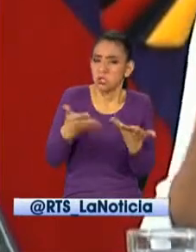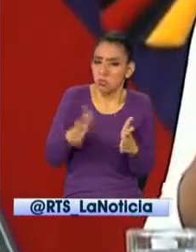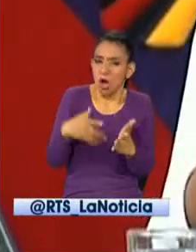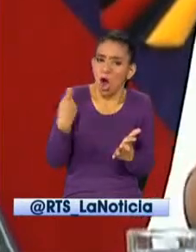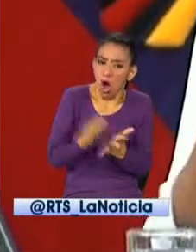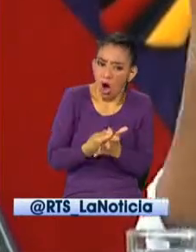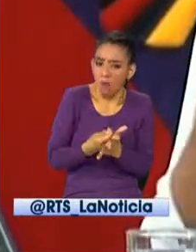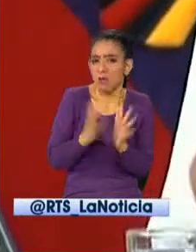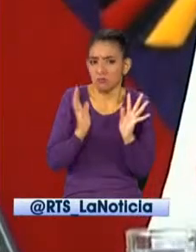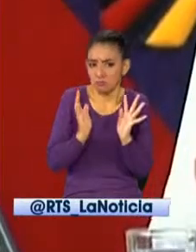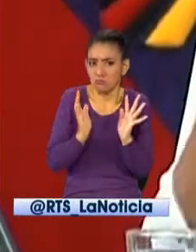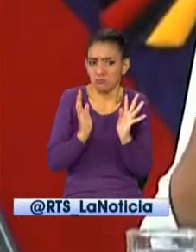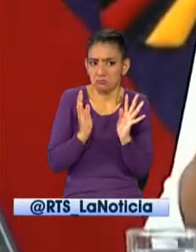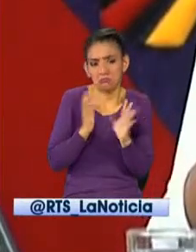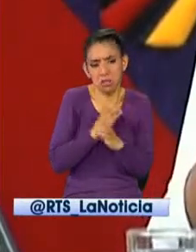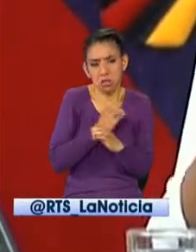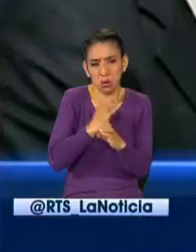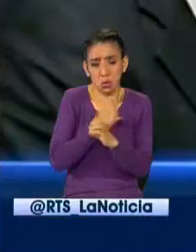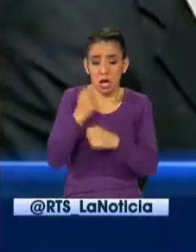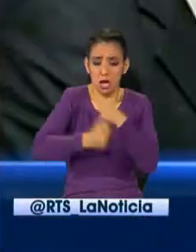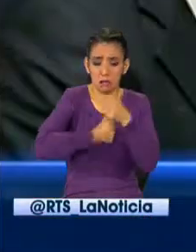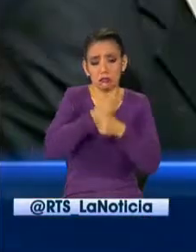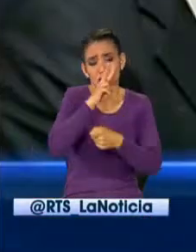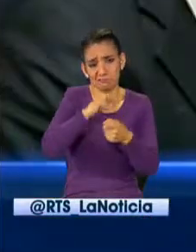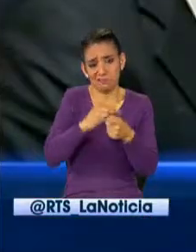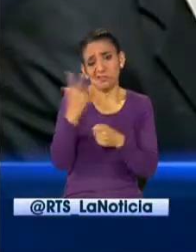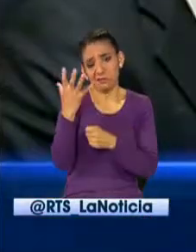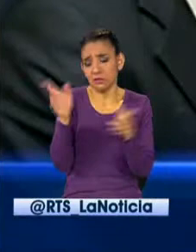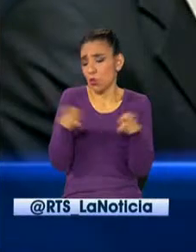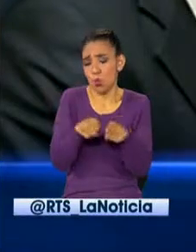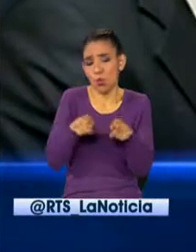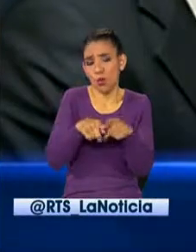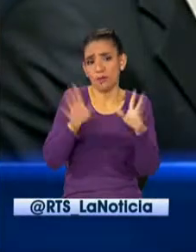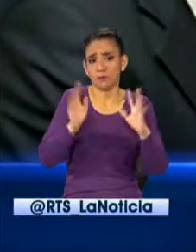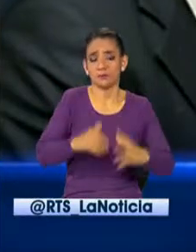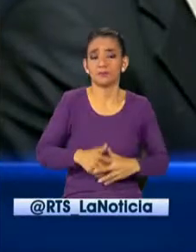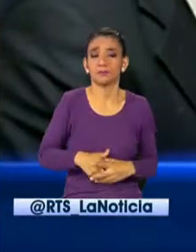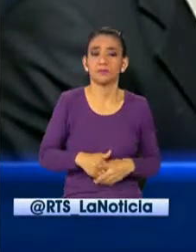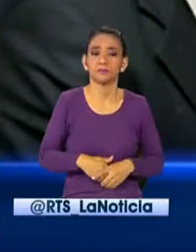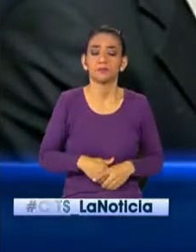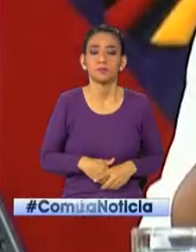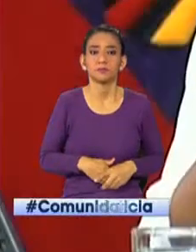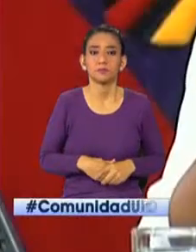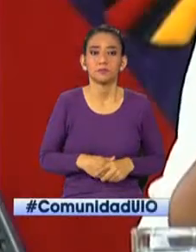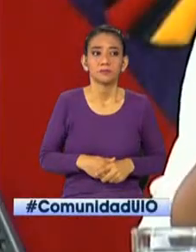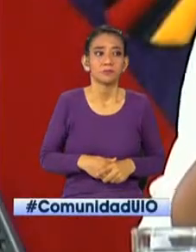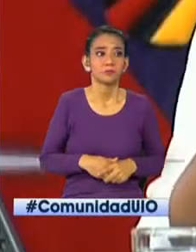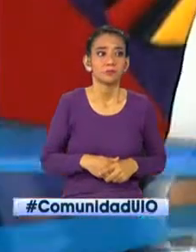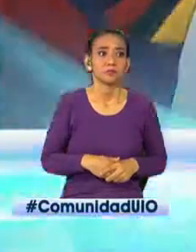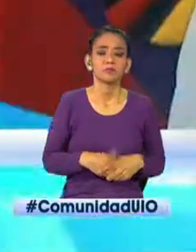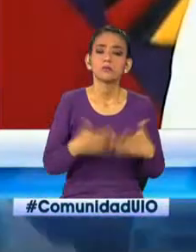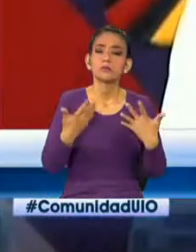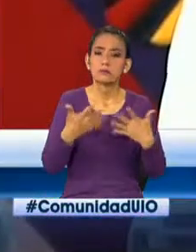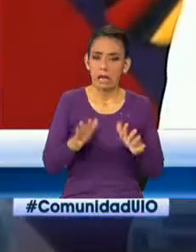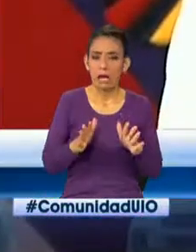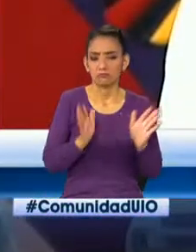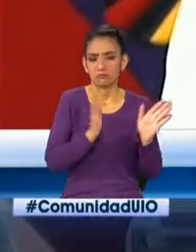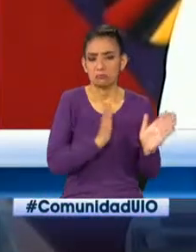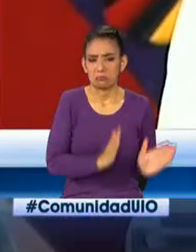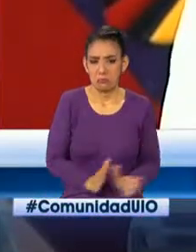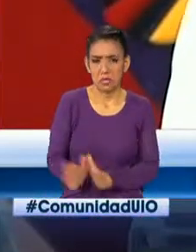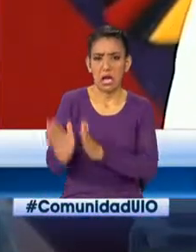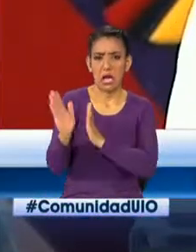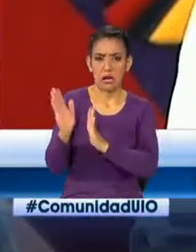el promedio que hemos recibido por nuestro petróleo este año. Plan de reactivación en Carchi. Tenemos una serie de medidas